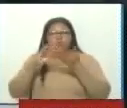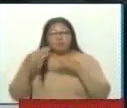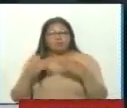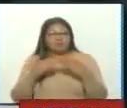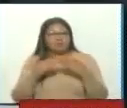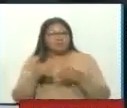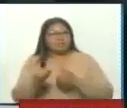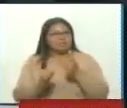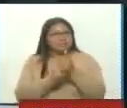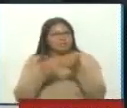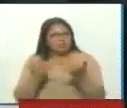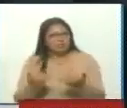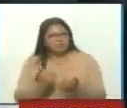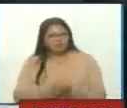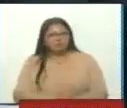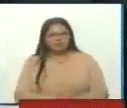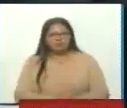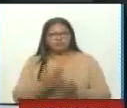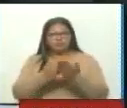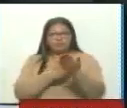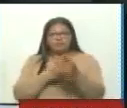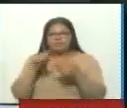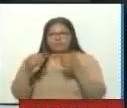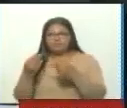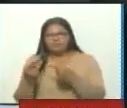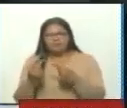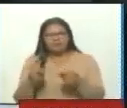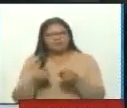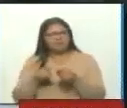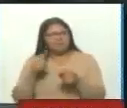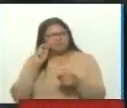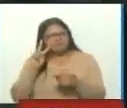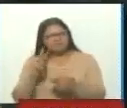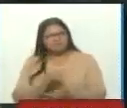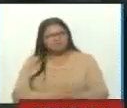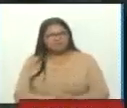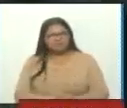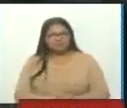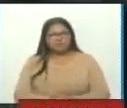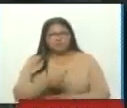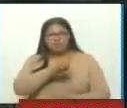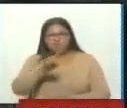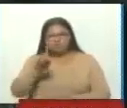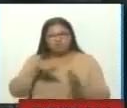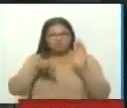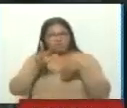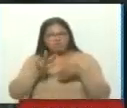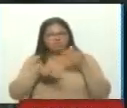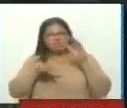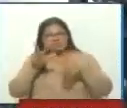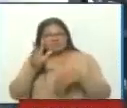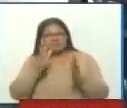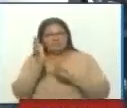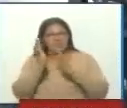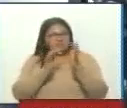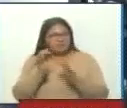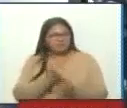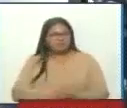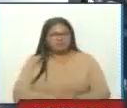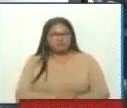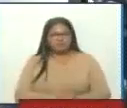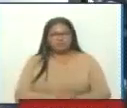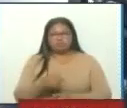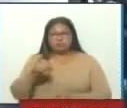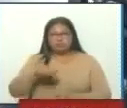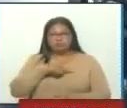allí creo que fue... Hay un antes y un después de los medios comunitarios alternativos, sí, en ese 11, 12 y 13 de abril. Exacto, tanto es así que por eso es que hoy se